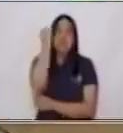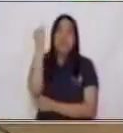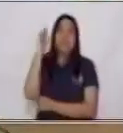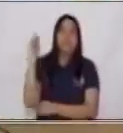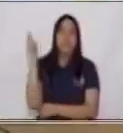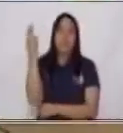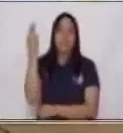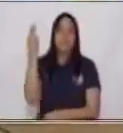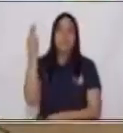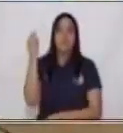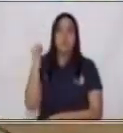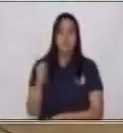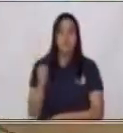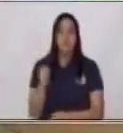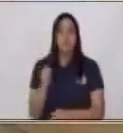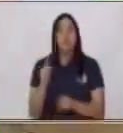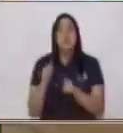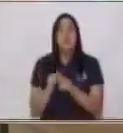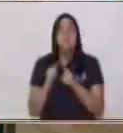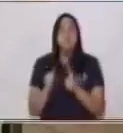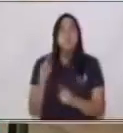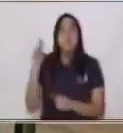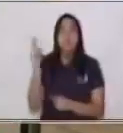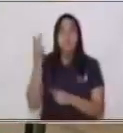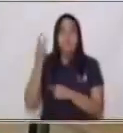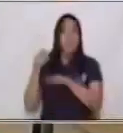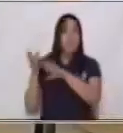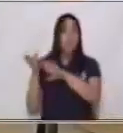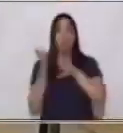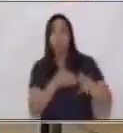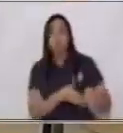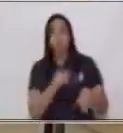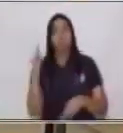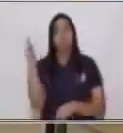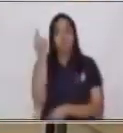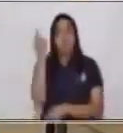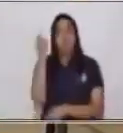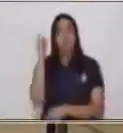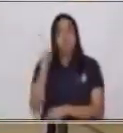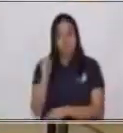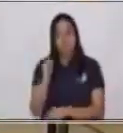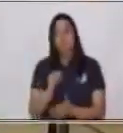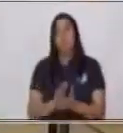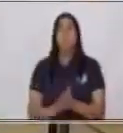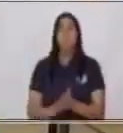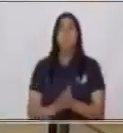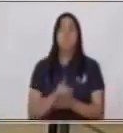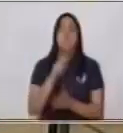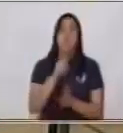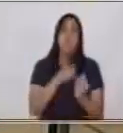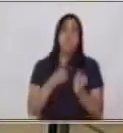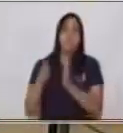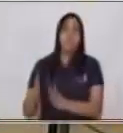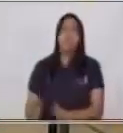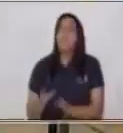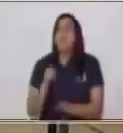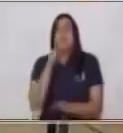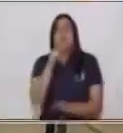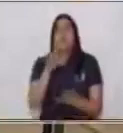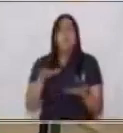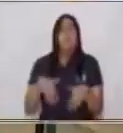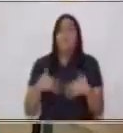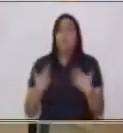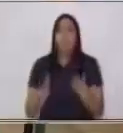trabajamos para identificar esas ideas. Luego, ¿para qué crees tú que funciona o sirve hacer un resumen?